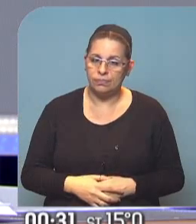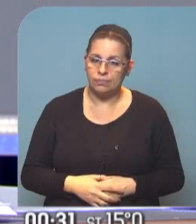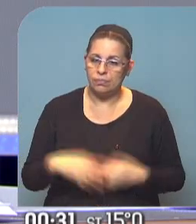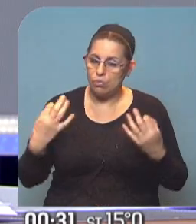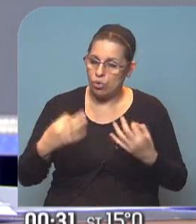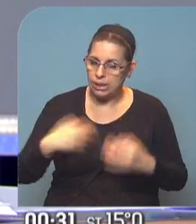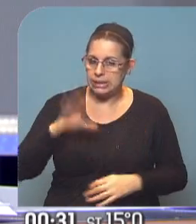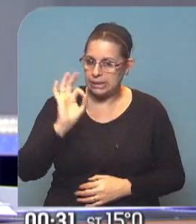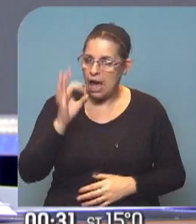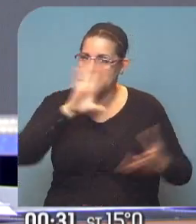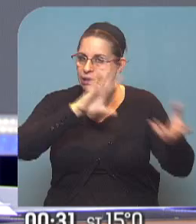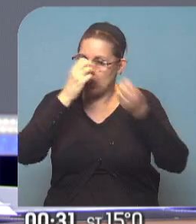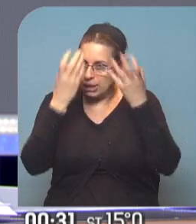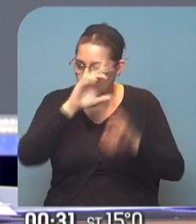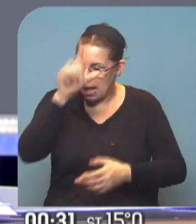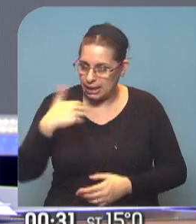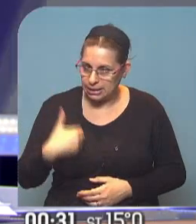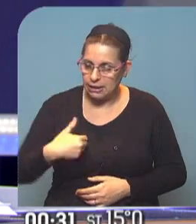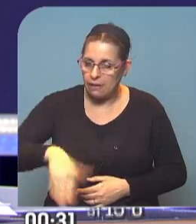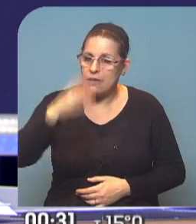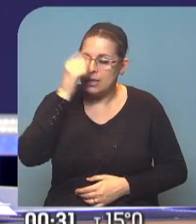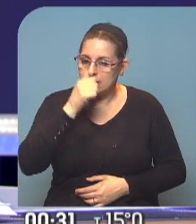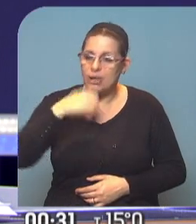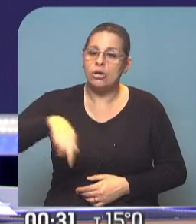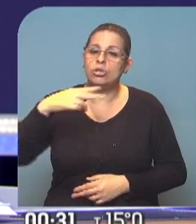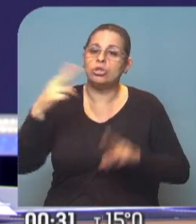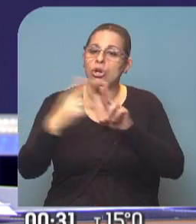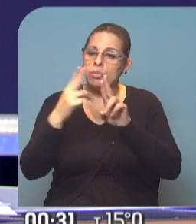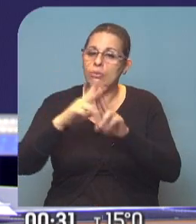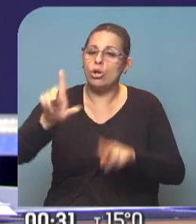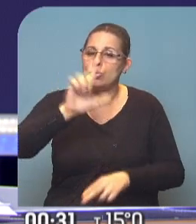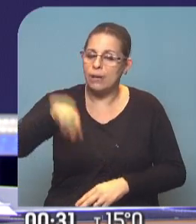bien, ustedes ya saben cómo va a estar el tiempo entonces de cara al fin de semana. Nosotros nos encontramos el